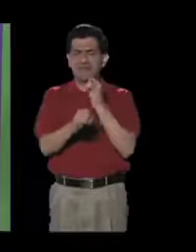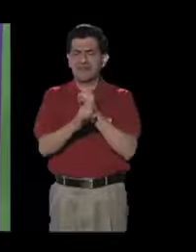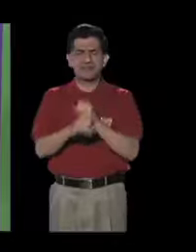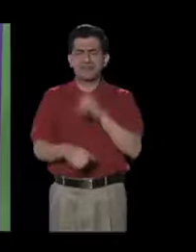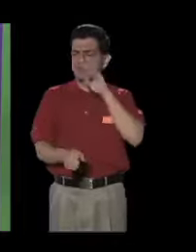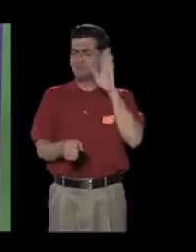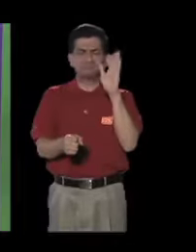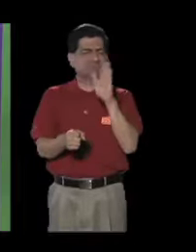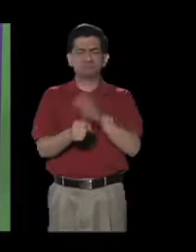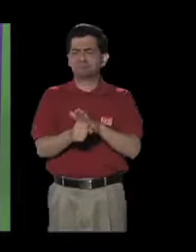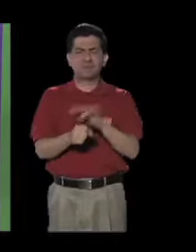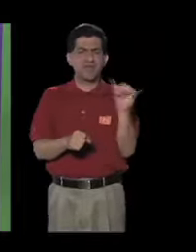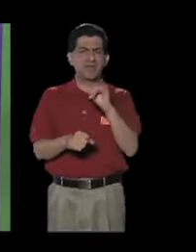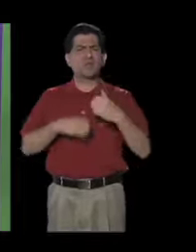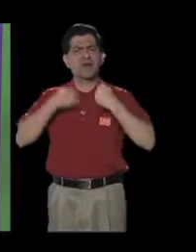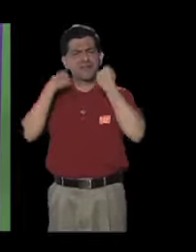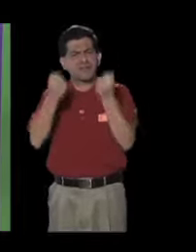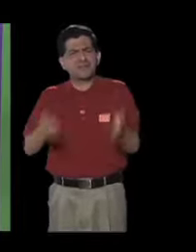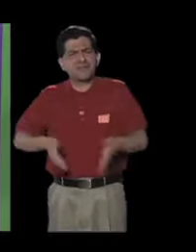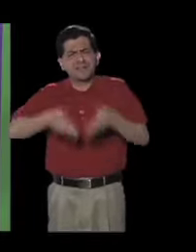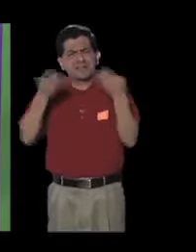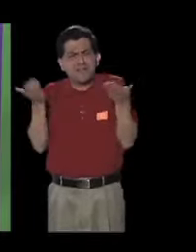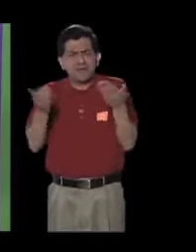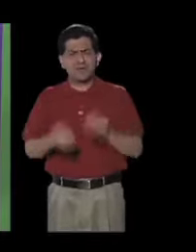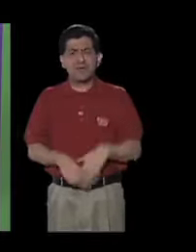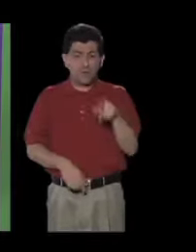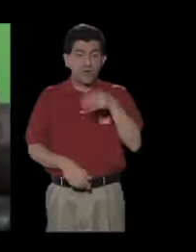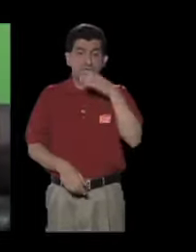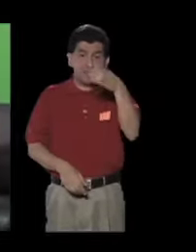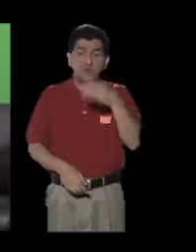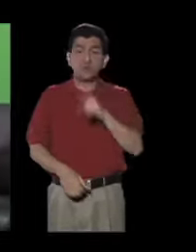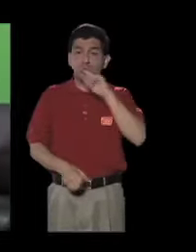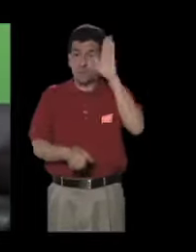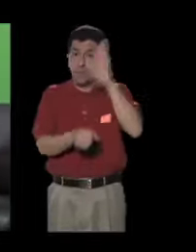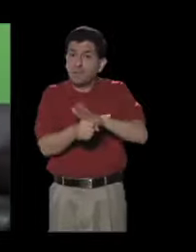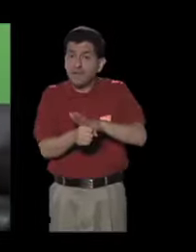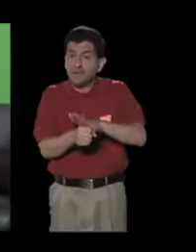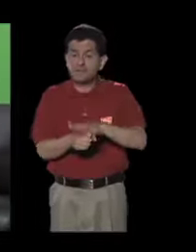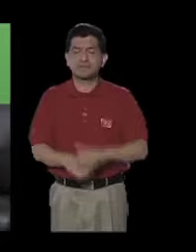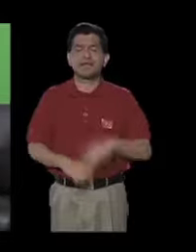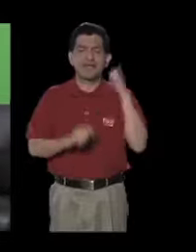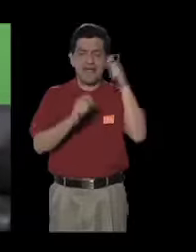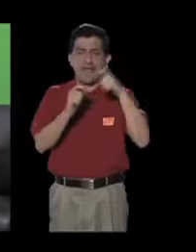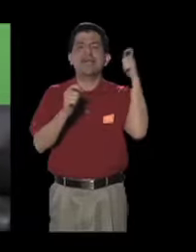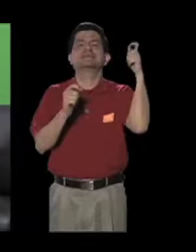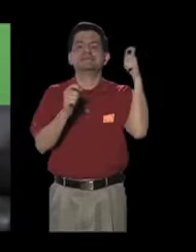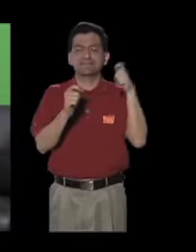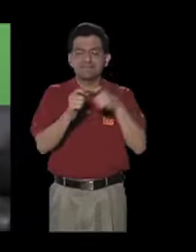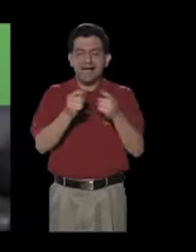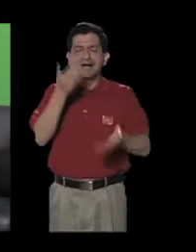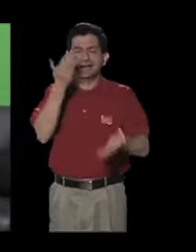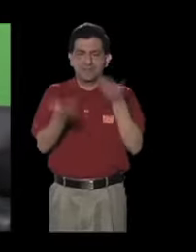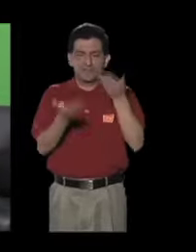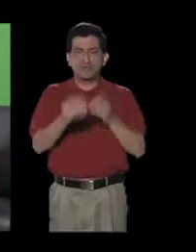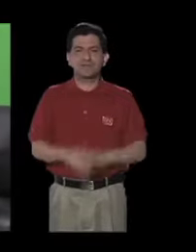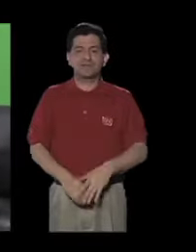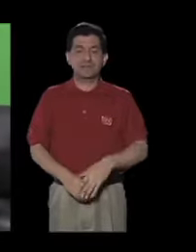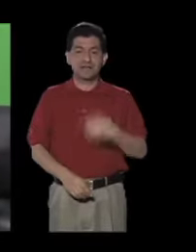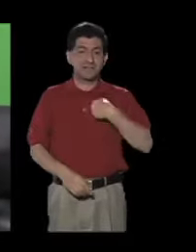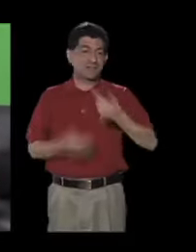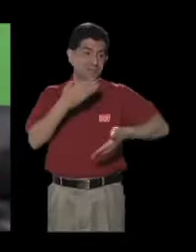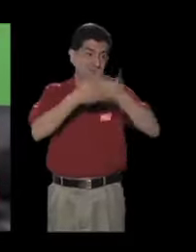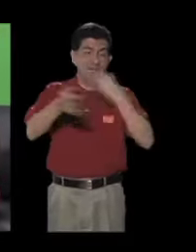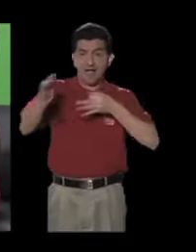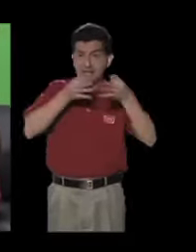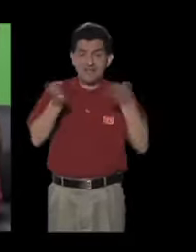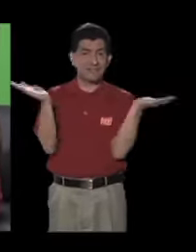ello. ¿Cómo también fortalecer que esas recomendaciones se acaten? Sí, bueno, precisamente eso quizás se refería a mi punto anterior de que